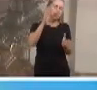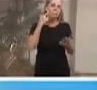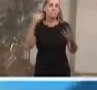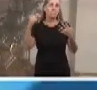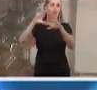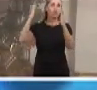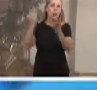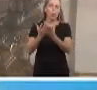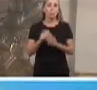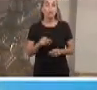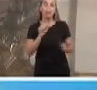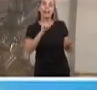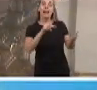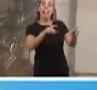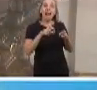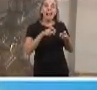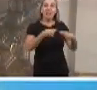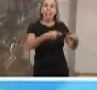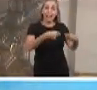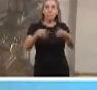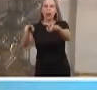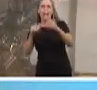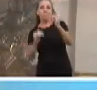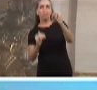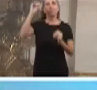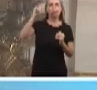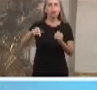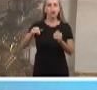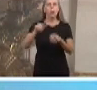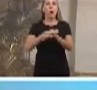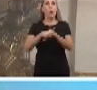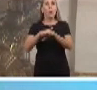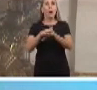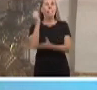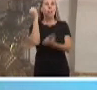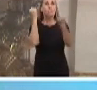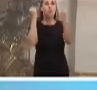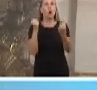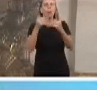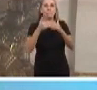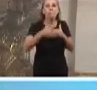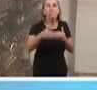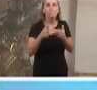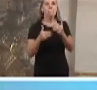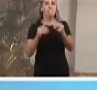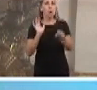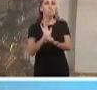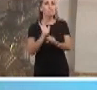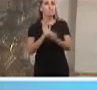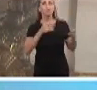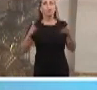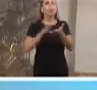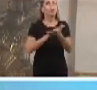Recuperación, mejor dicho, más que reactivar, o sea, recuperación es cuando la economía, como dice el término, recupera lo que perdió. Por ejemplo, si vos tenés